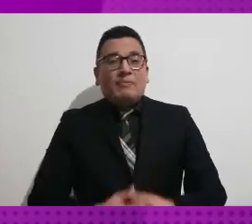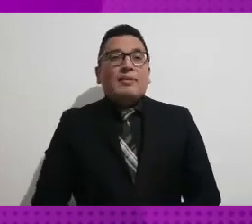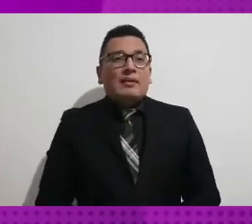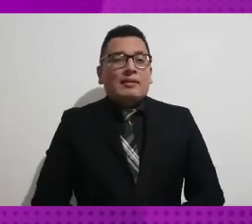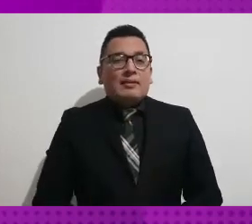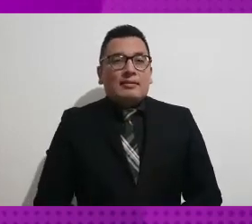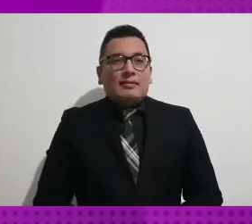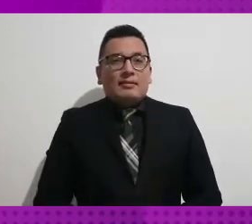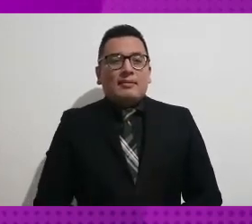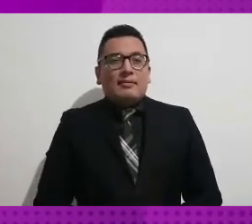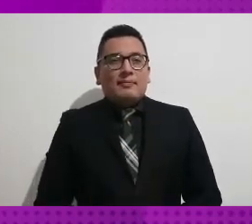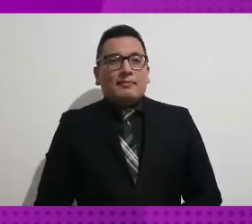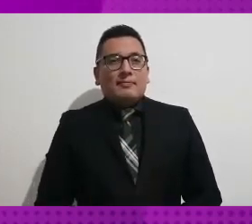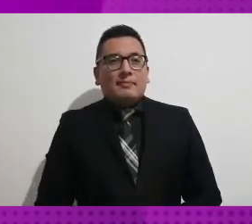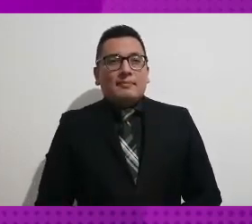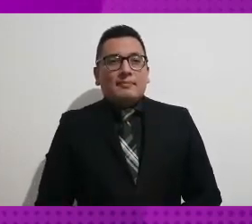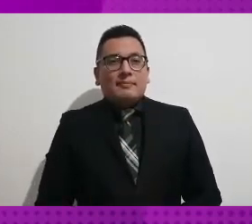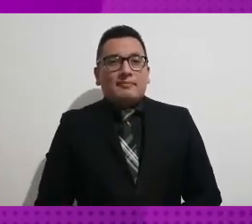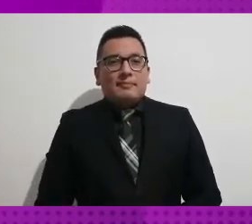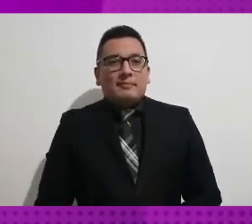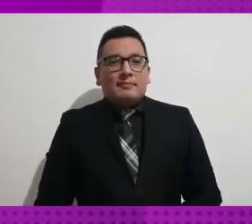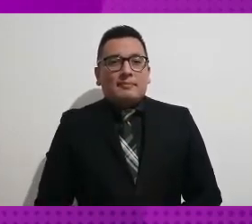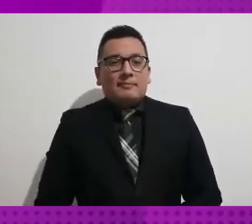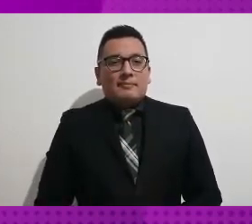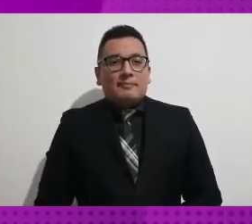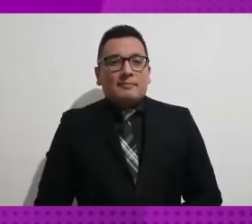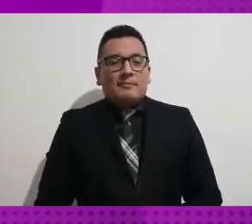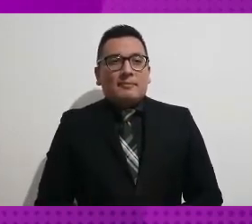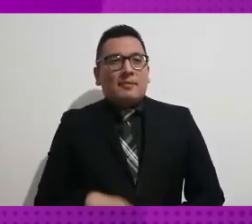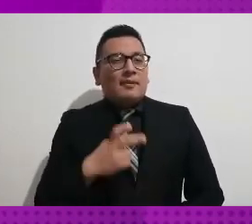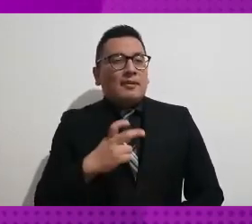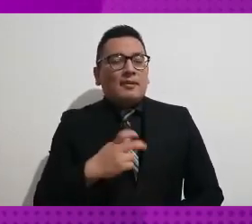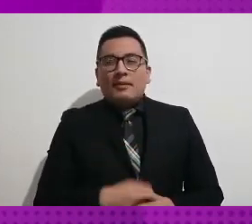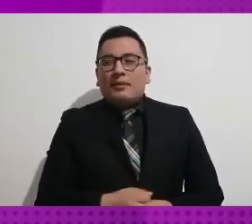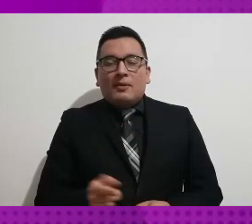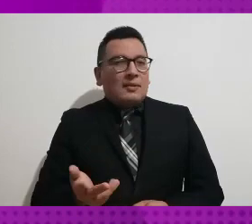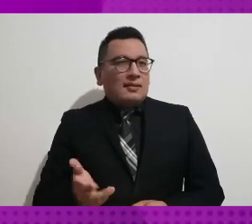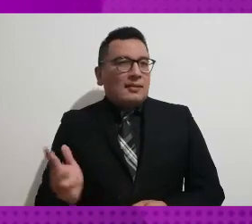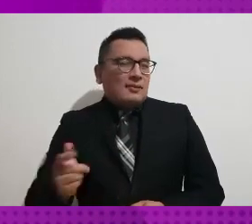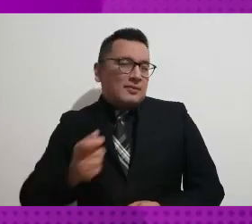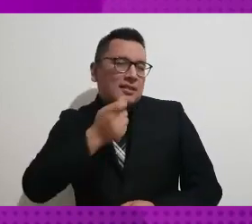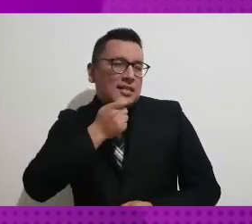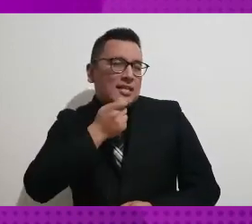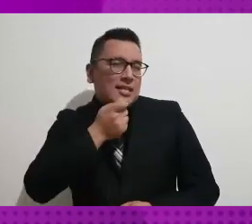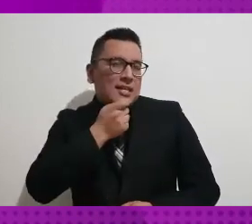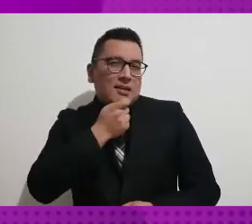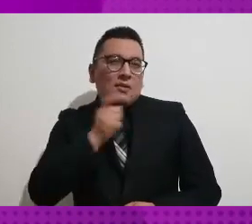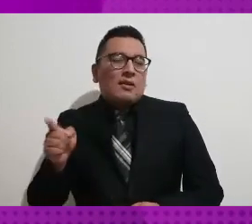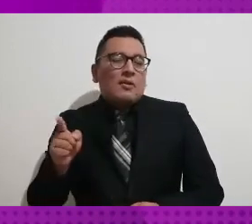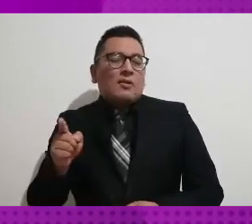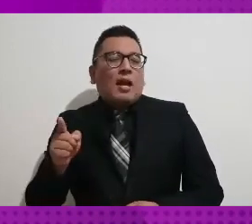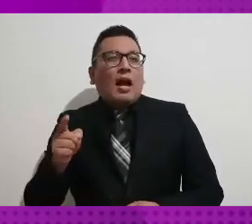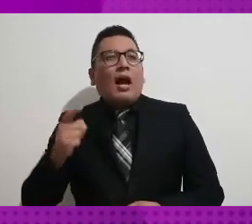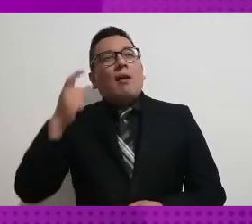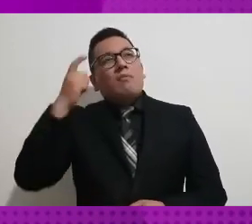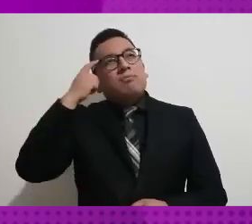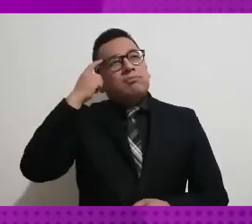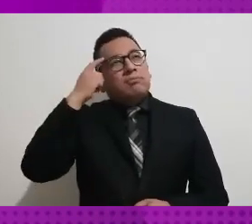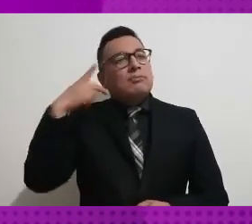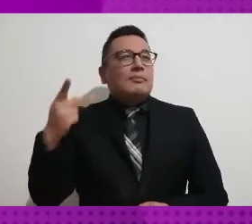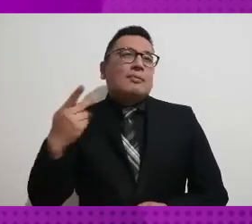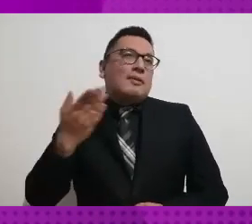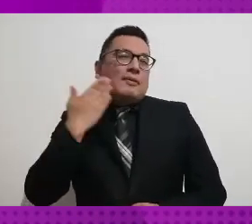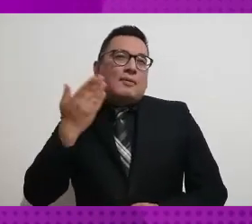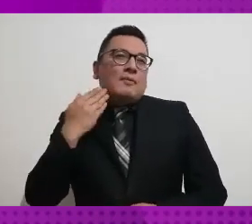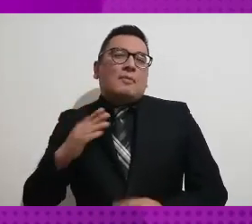niños, ¿verdad? El caso, porque nosotros atendemos muchos niños, estos niños tienen ya una imagen y una cultura